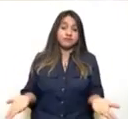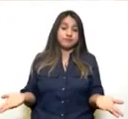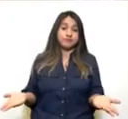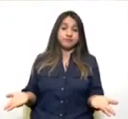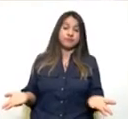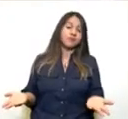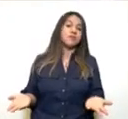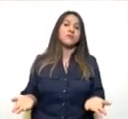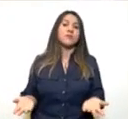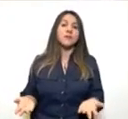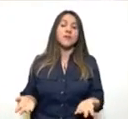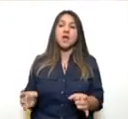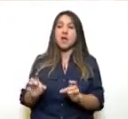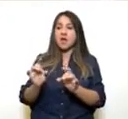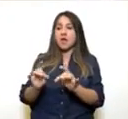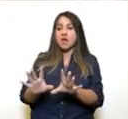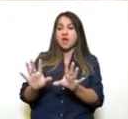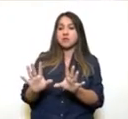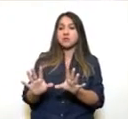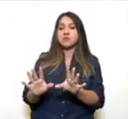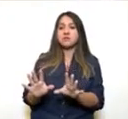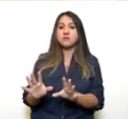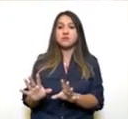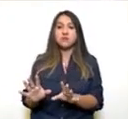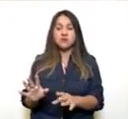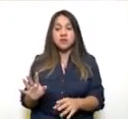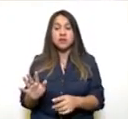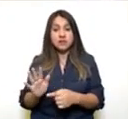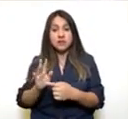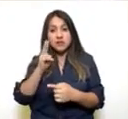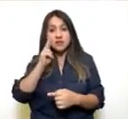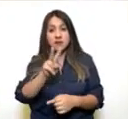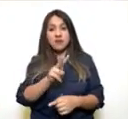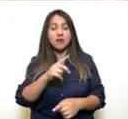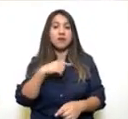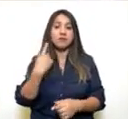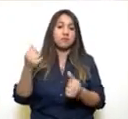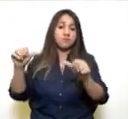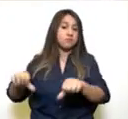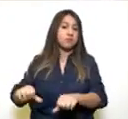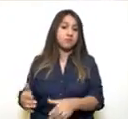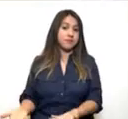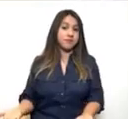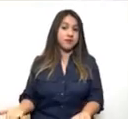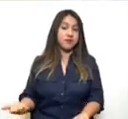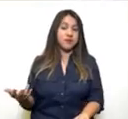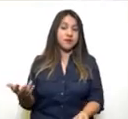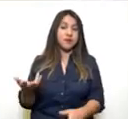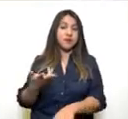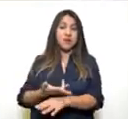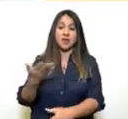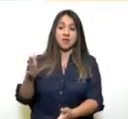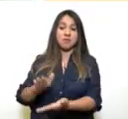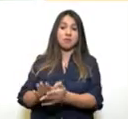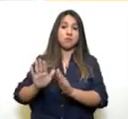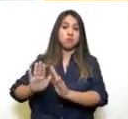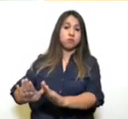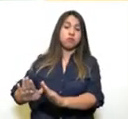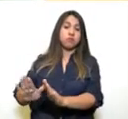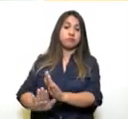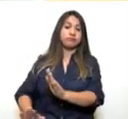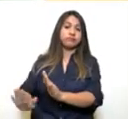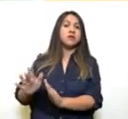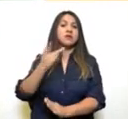ha quedado visto que fracaso que hay que enterrarlo y hay que suplantarlo porque